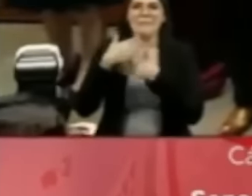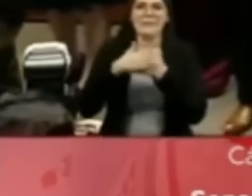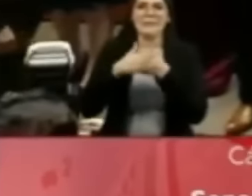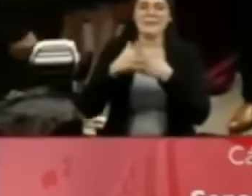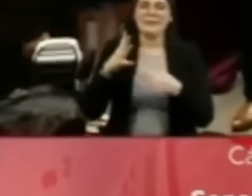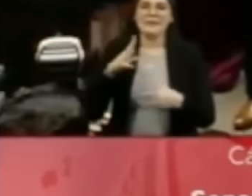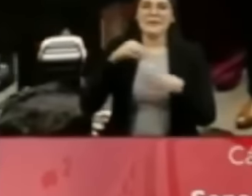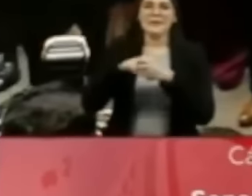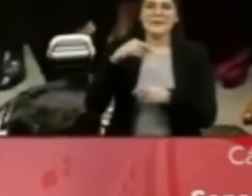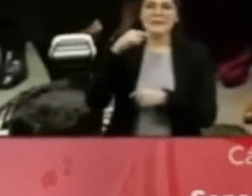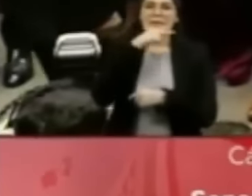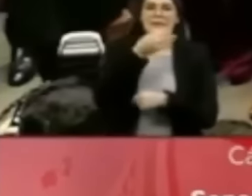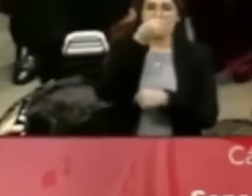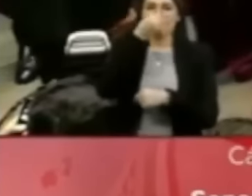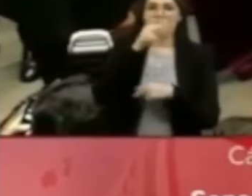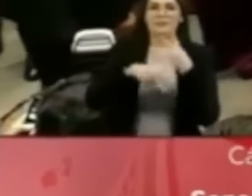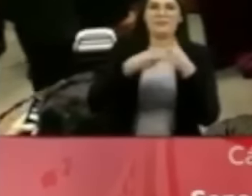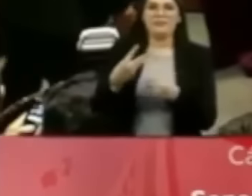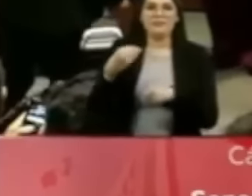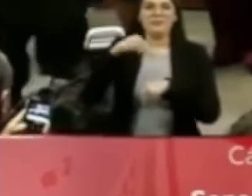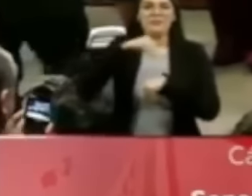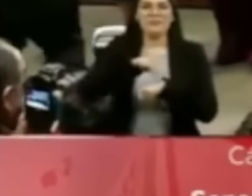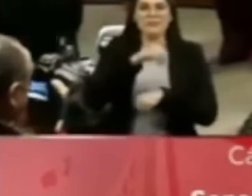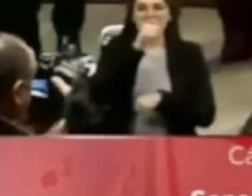inmediatamente a nuestros trabajos.